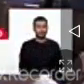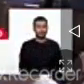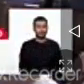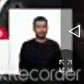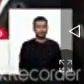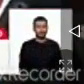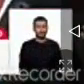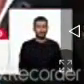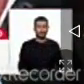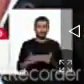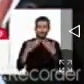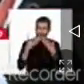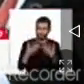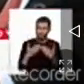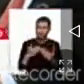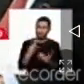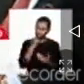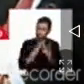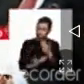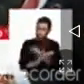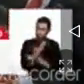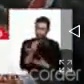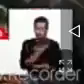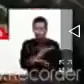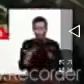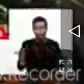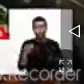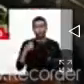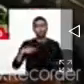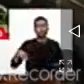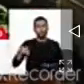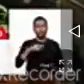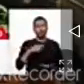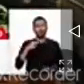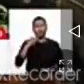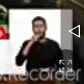Gracias. Muy buenos días a todas y a todos ustedes.